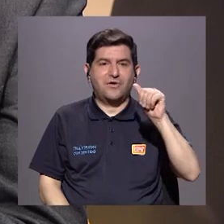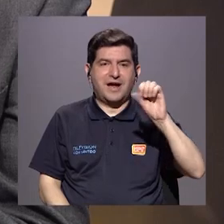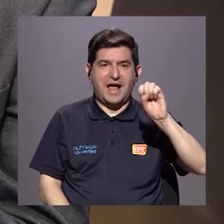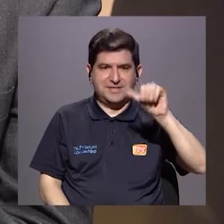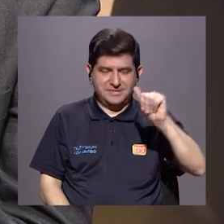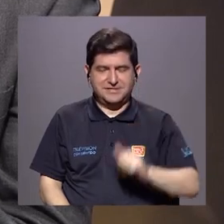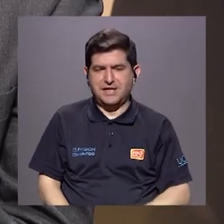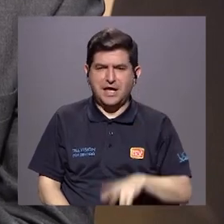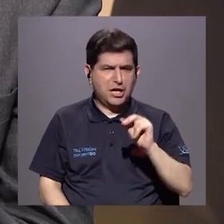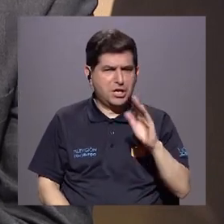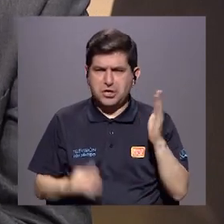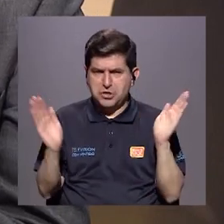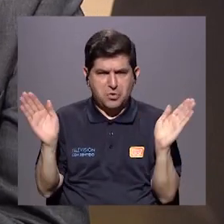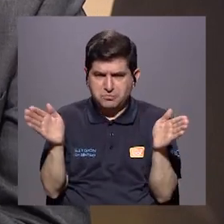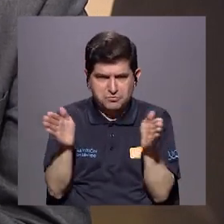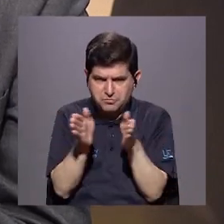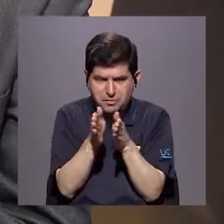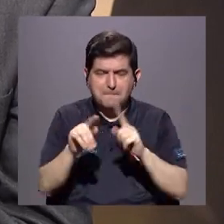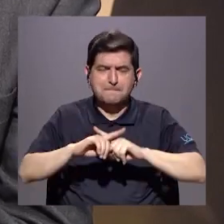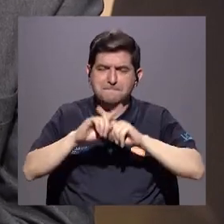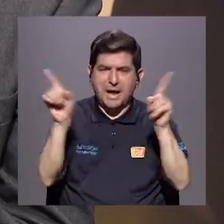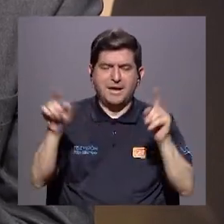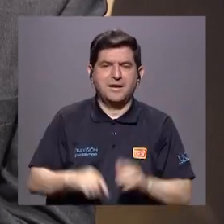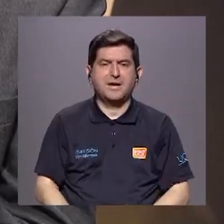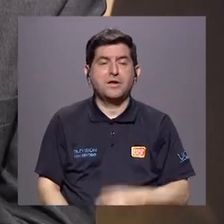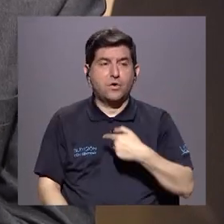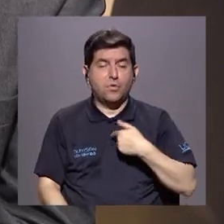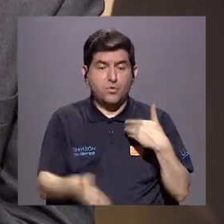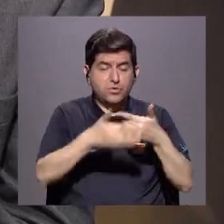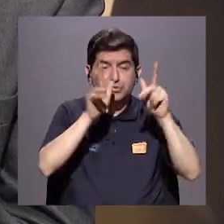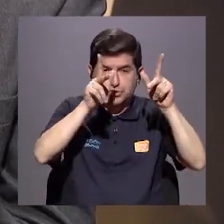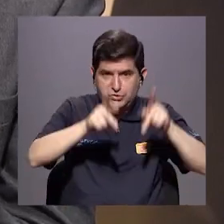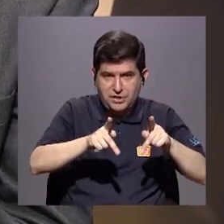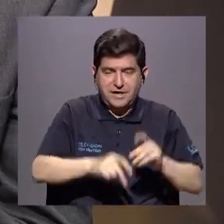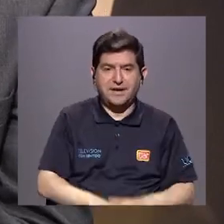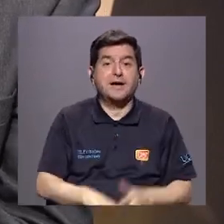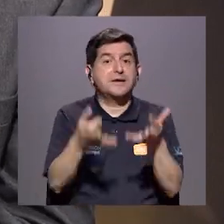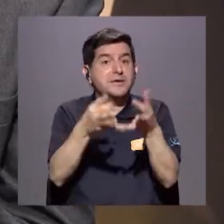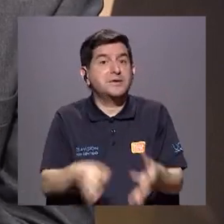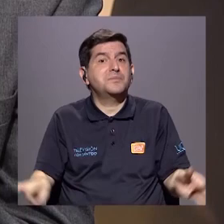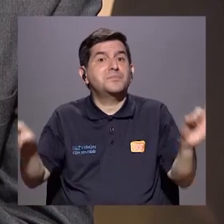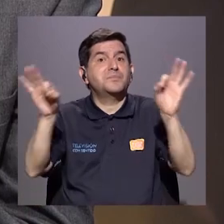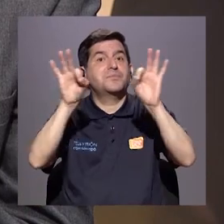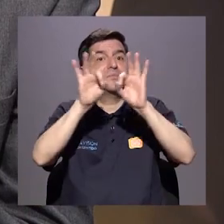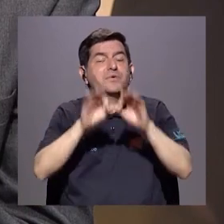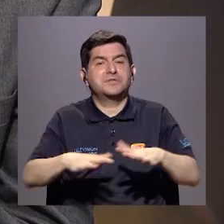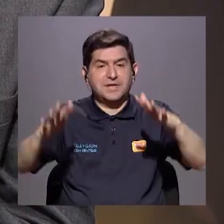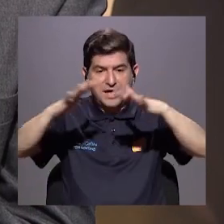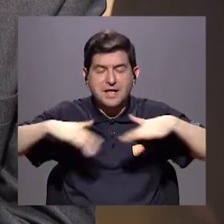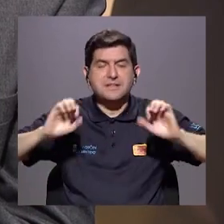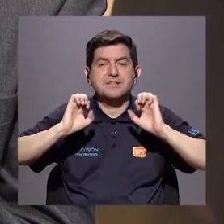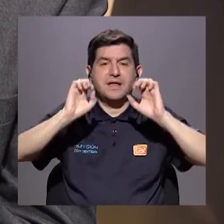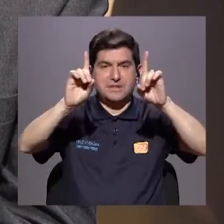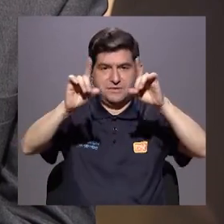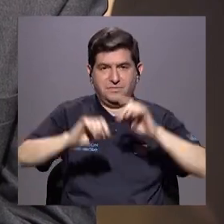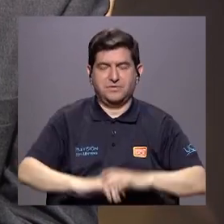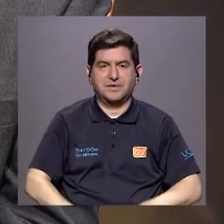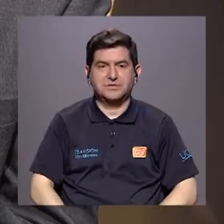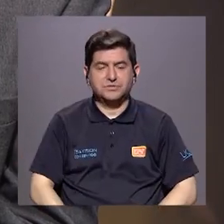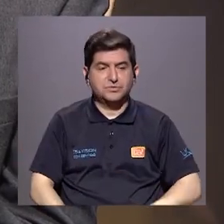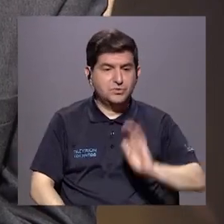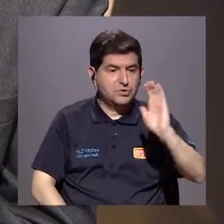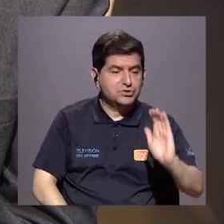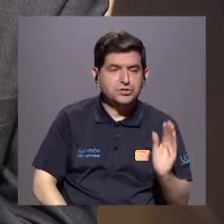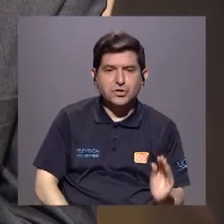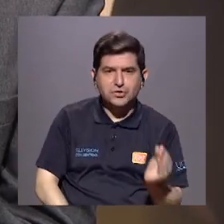si puede ser reversionistas obviamente pero digamos cuando no está cerca de personas y esto es muy importante particularmente los espacios educativos por ejemplo los